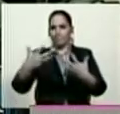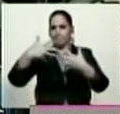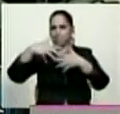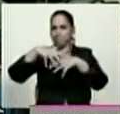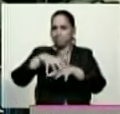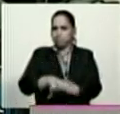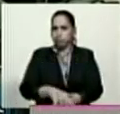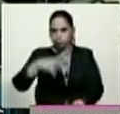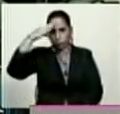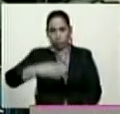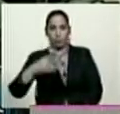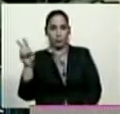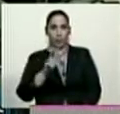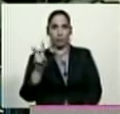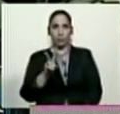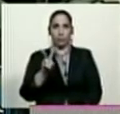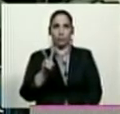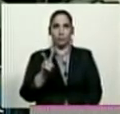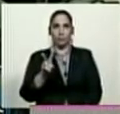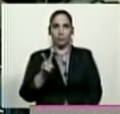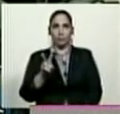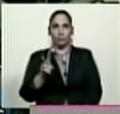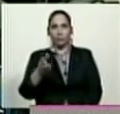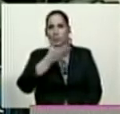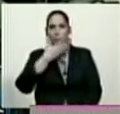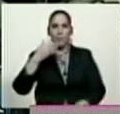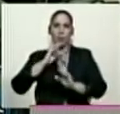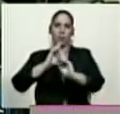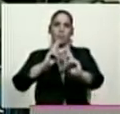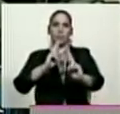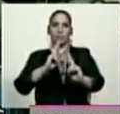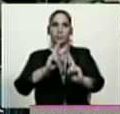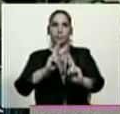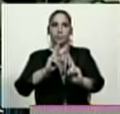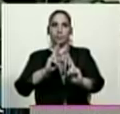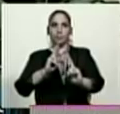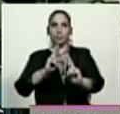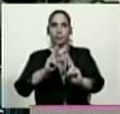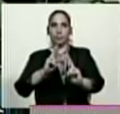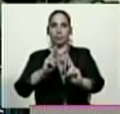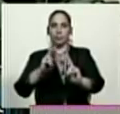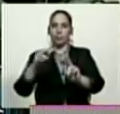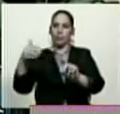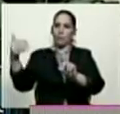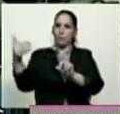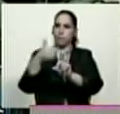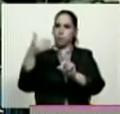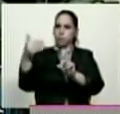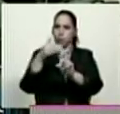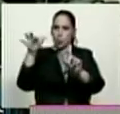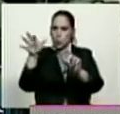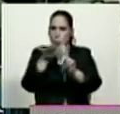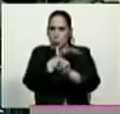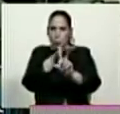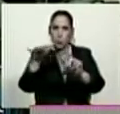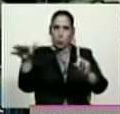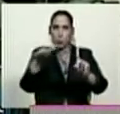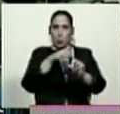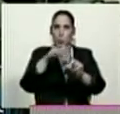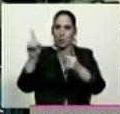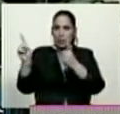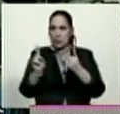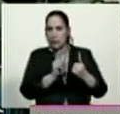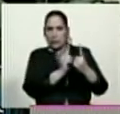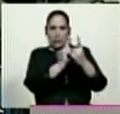militares venezolanos. La mejor respuesta a las provocaciones, al acoso del imperialismo contra la